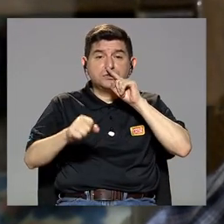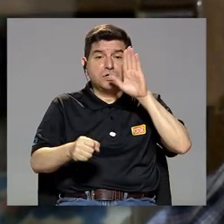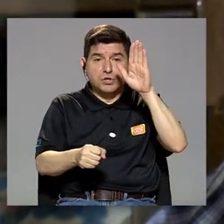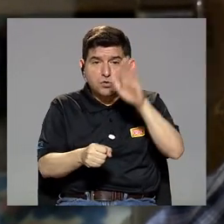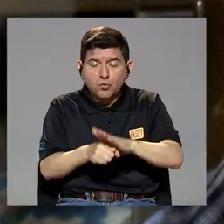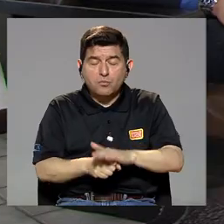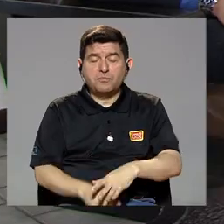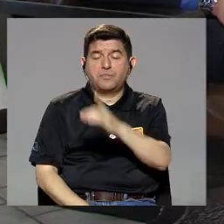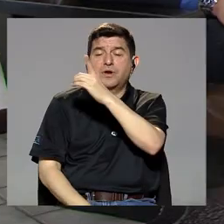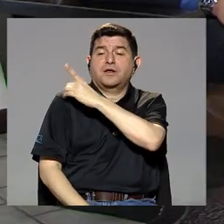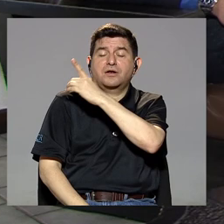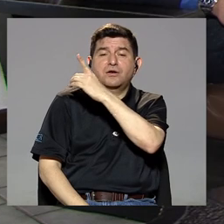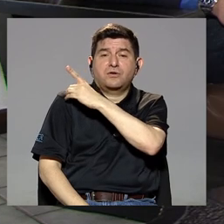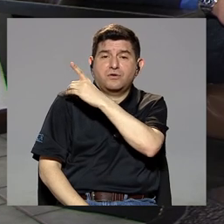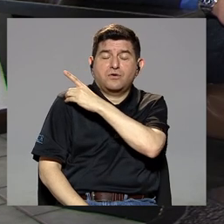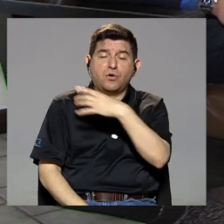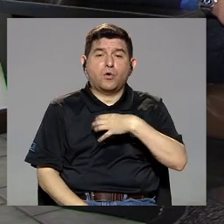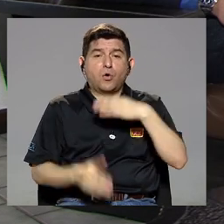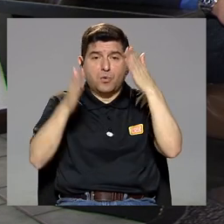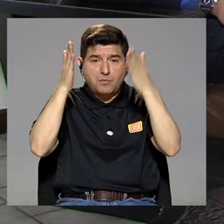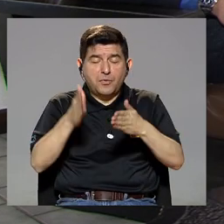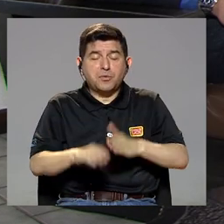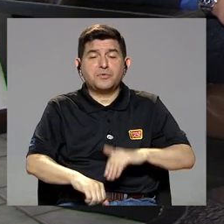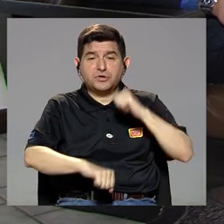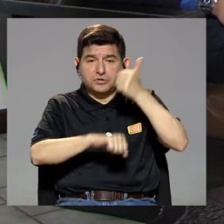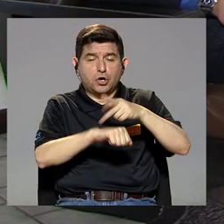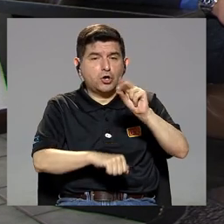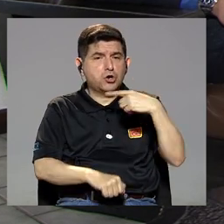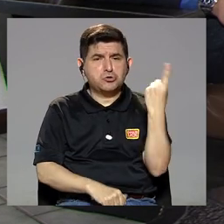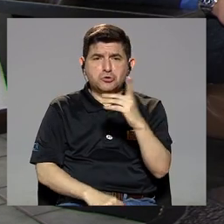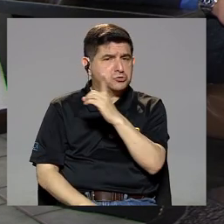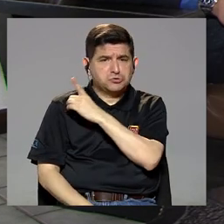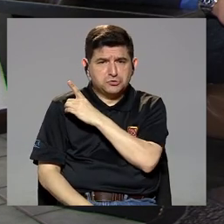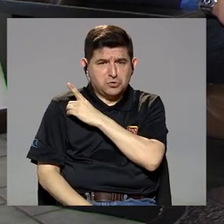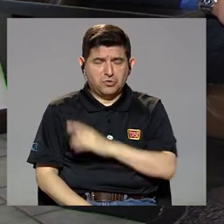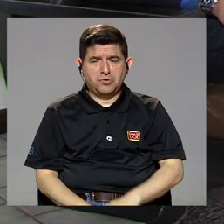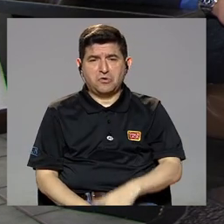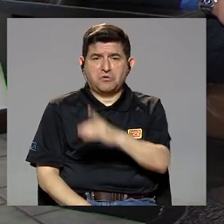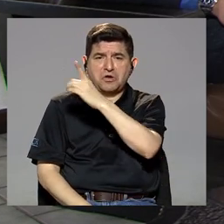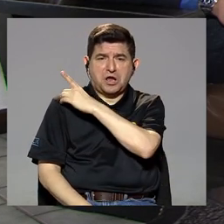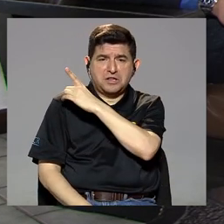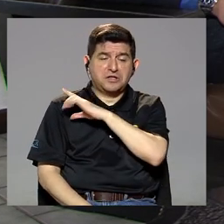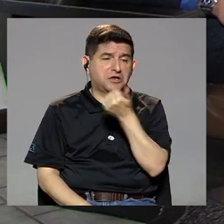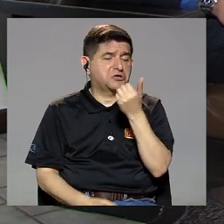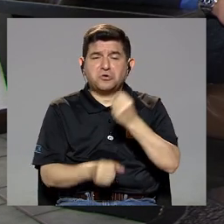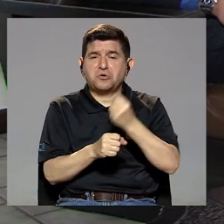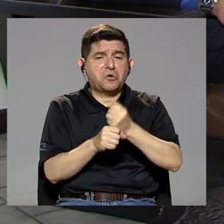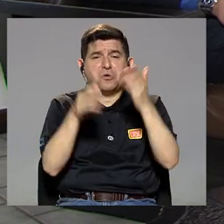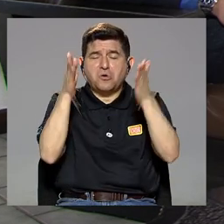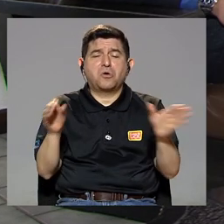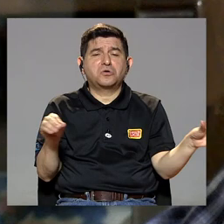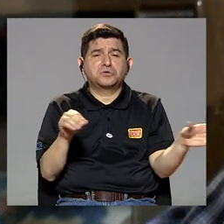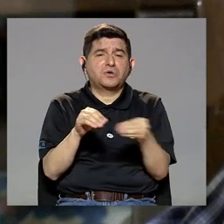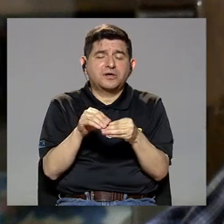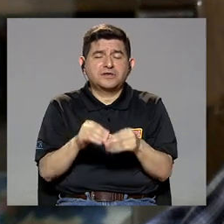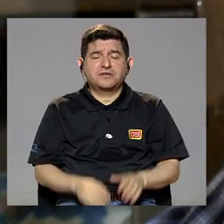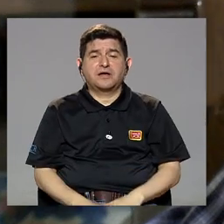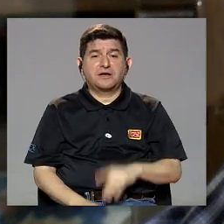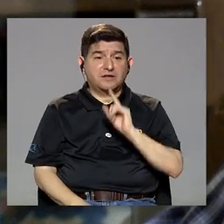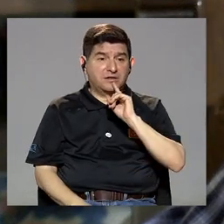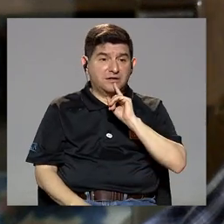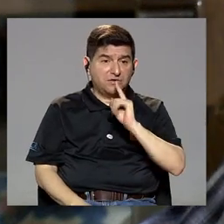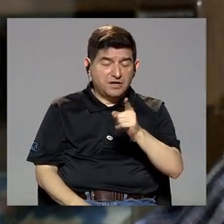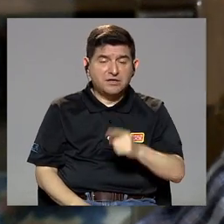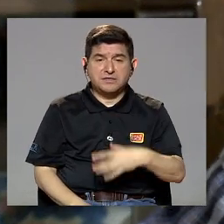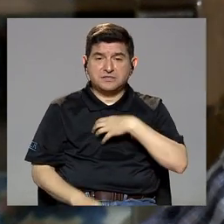los directos los dueños del periodo ni siquiera el director el director otro empleado ahí que que tiene que hacer lo que le dicen los dueños